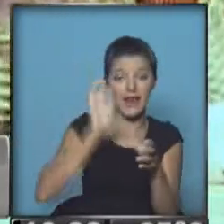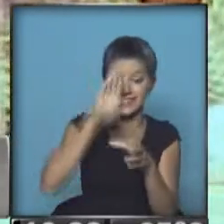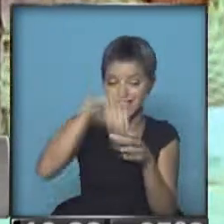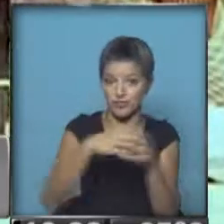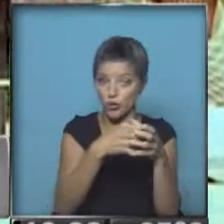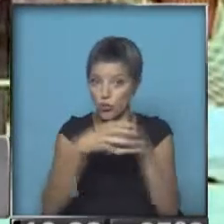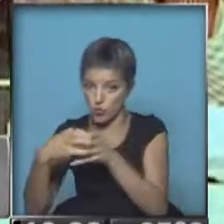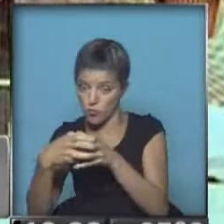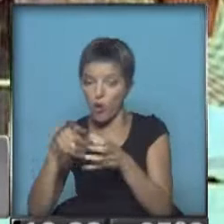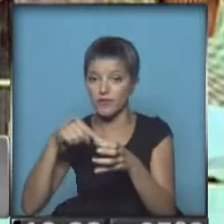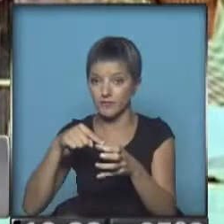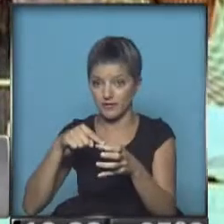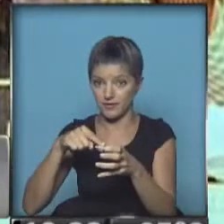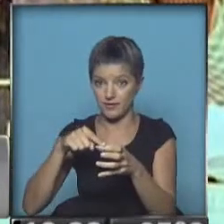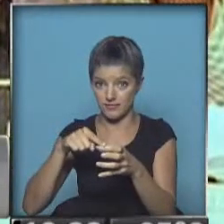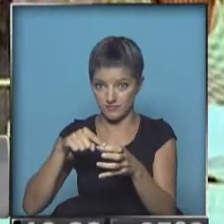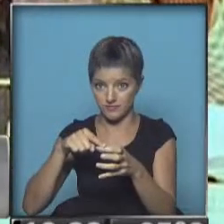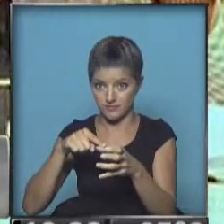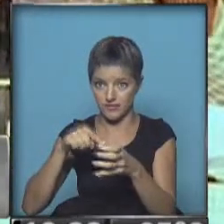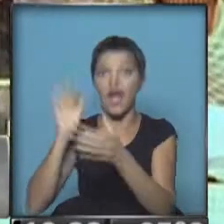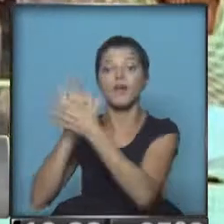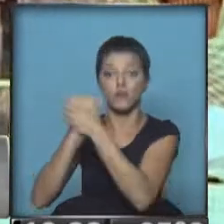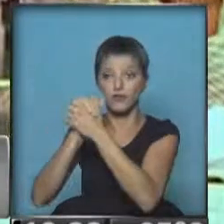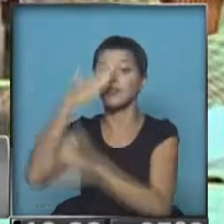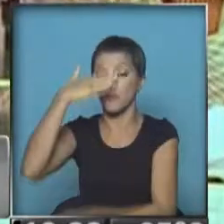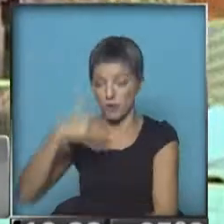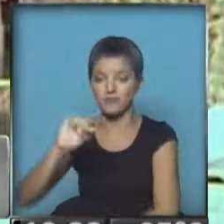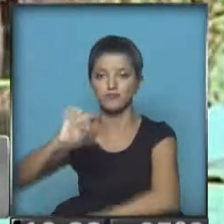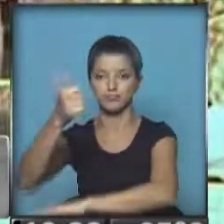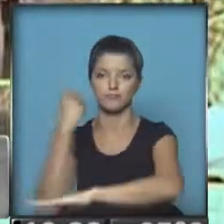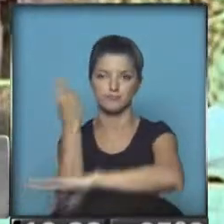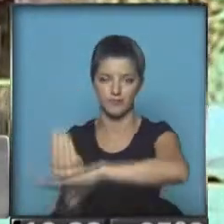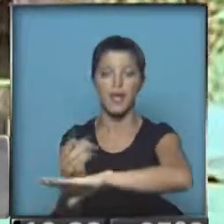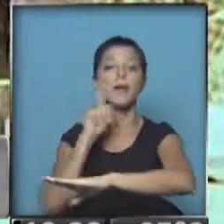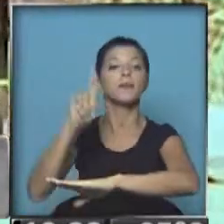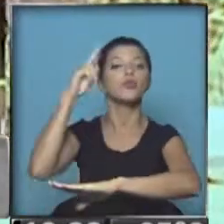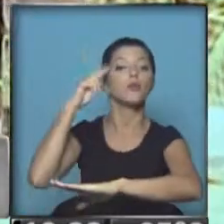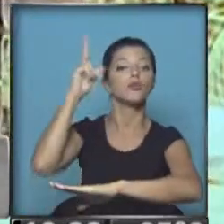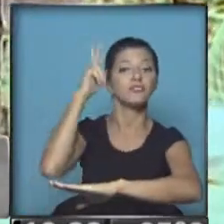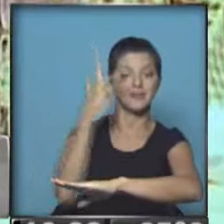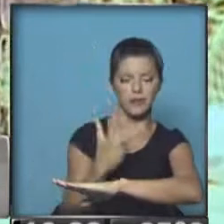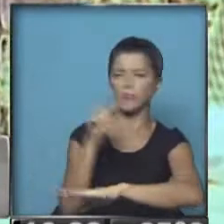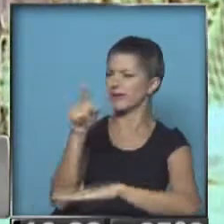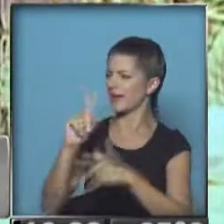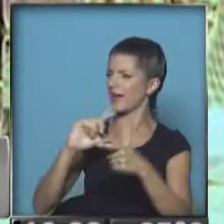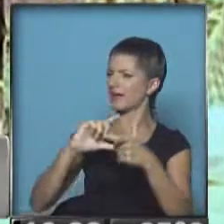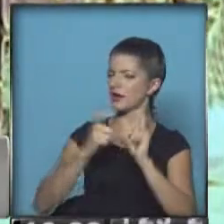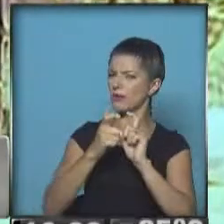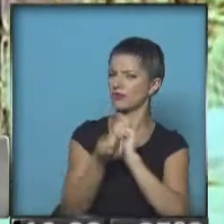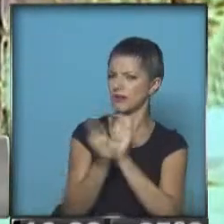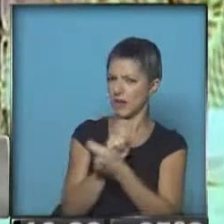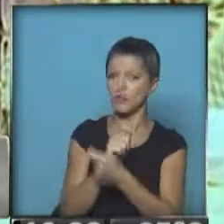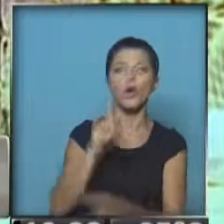llevó a Alfonsín al triunfo en el 83, porque la Renovación y Cambio de mi facultad en el